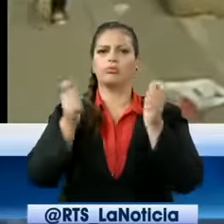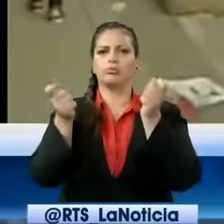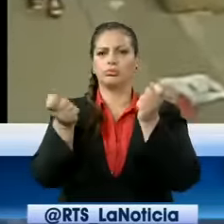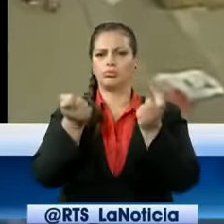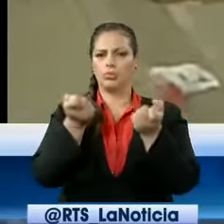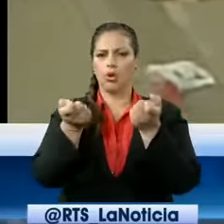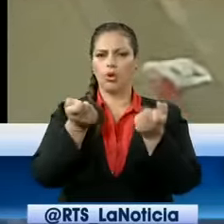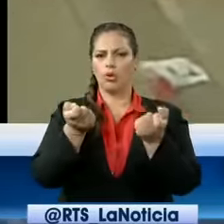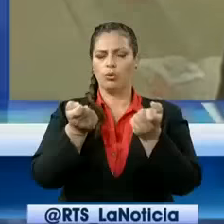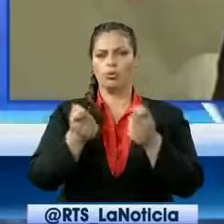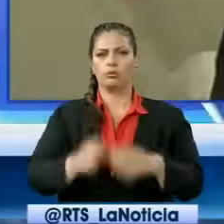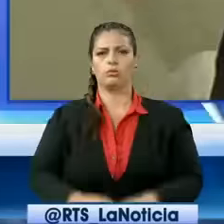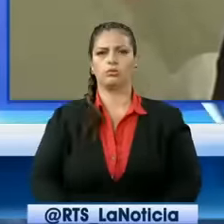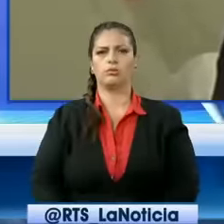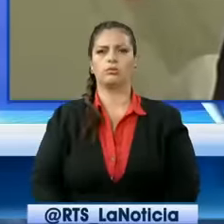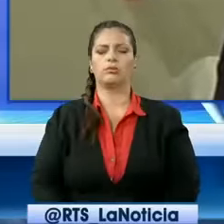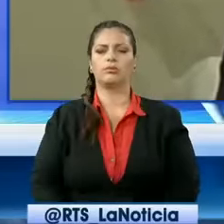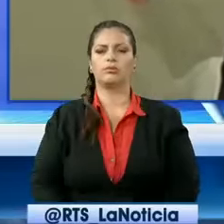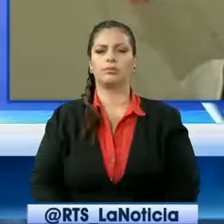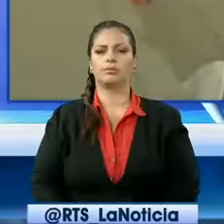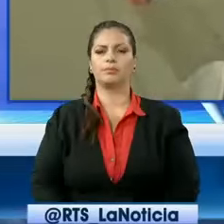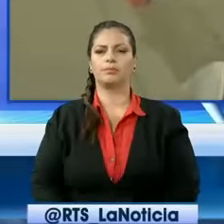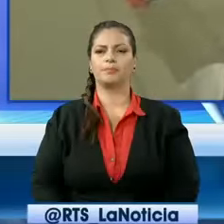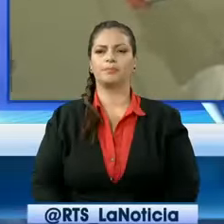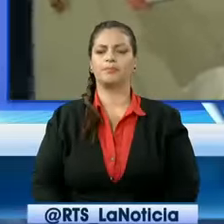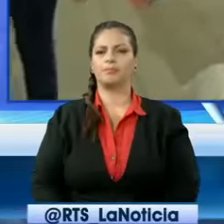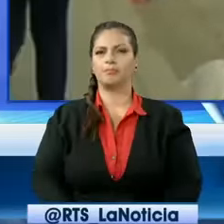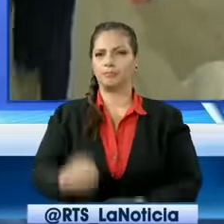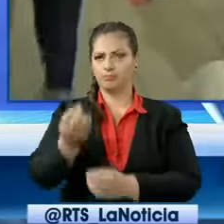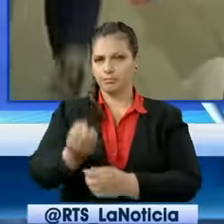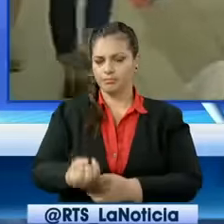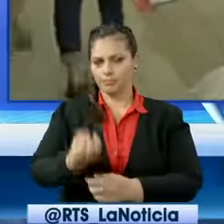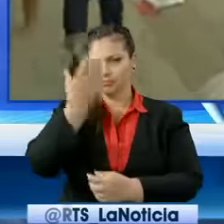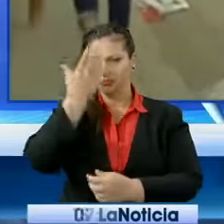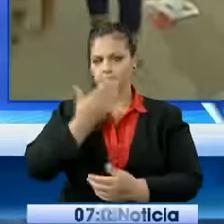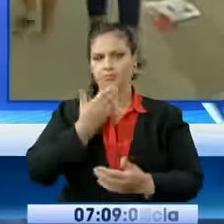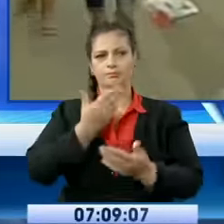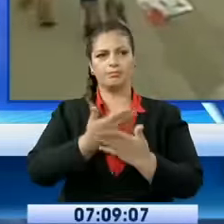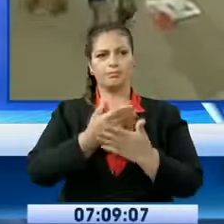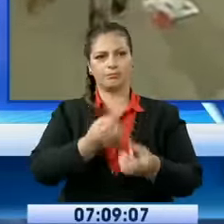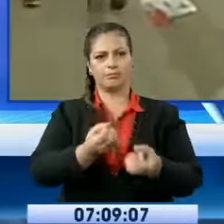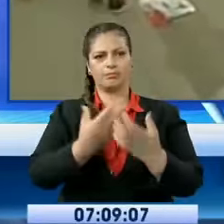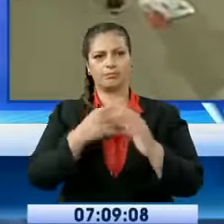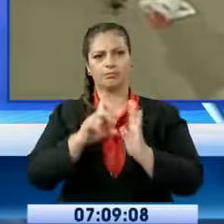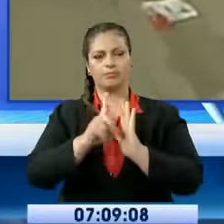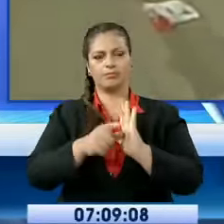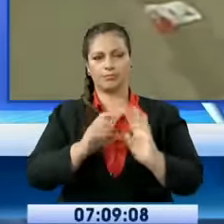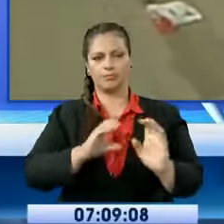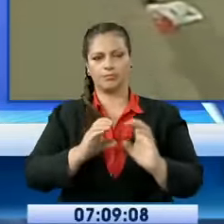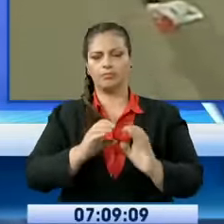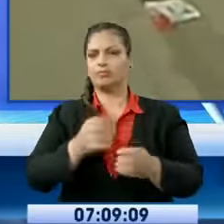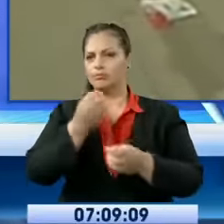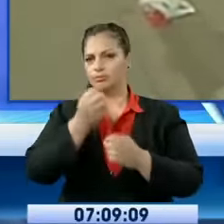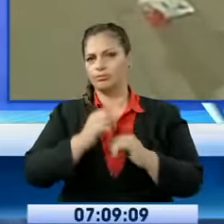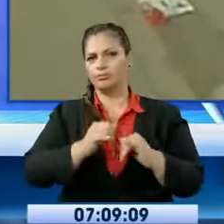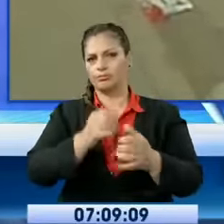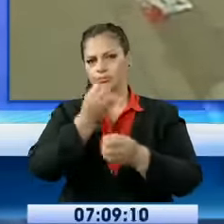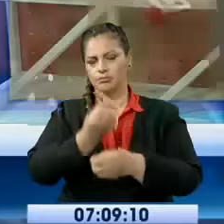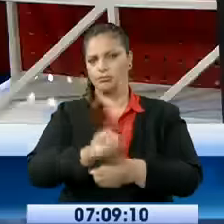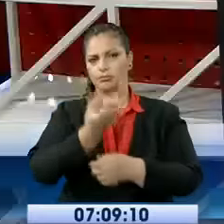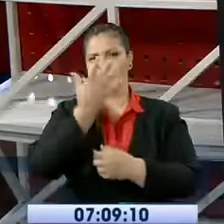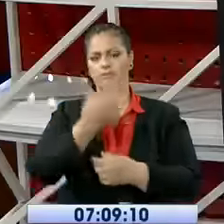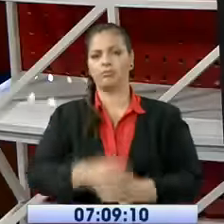amigos televidentes, buen día. Jorge, muchas gracias por la información, buen día. Más adelante volveremos a enlazarnos contigo. Ahora los invitamos a